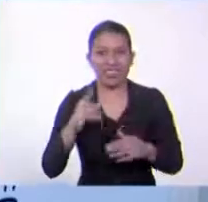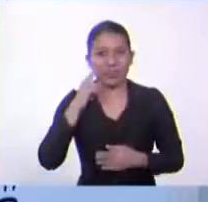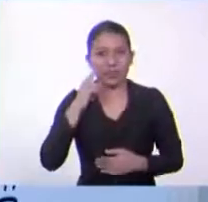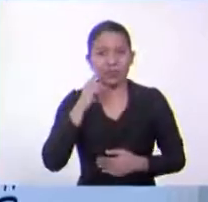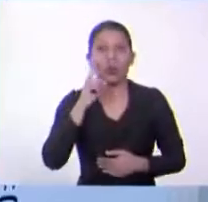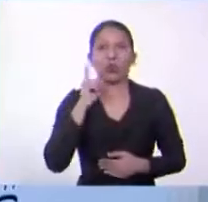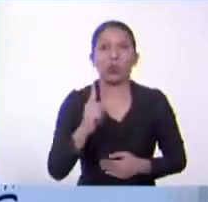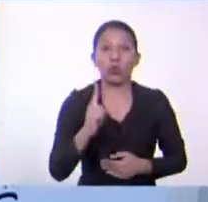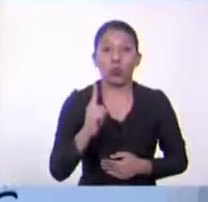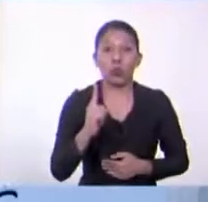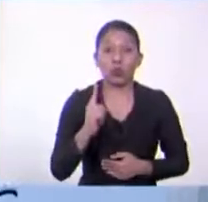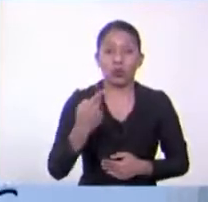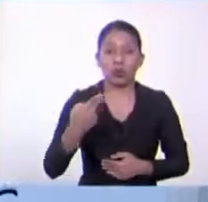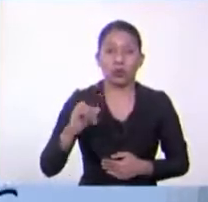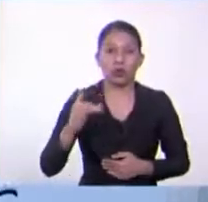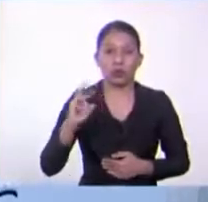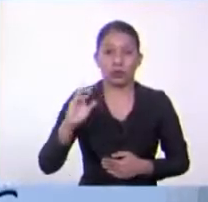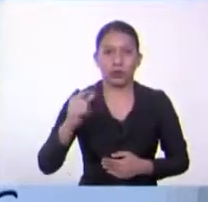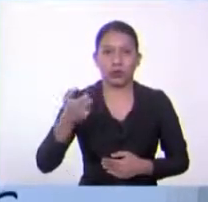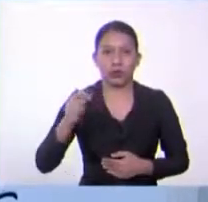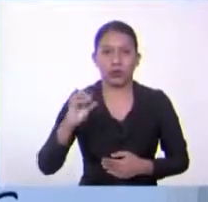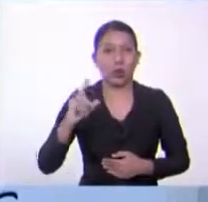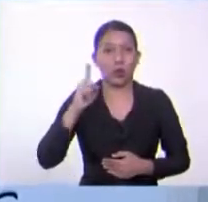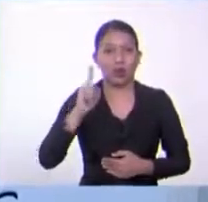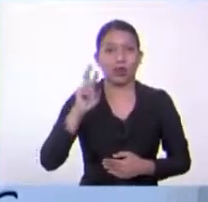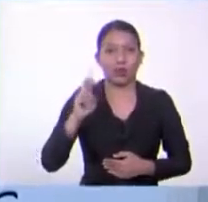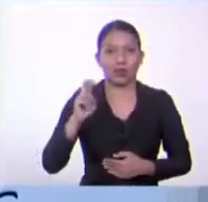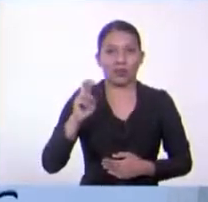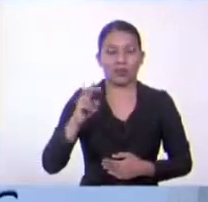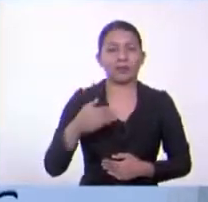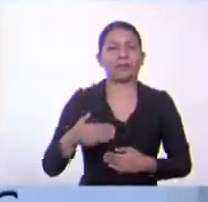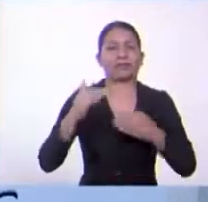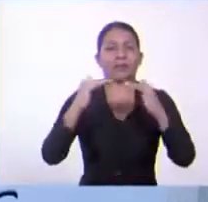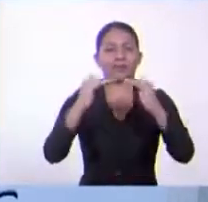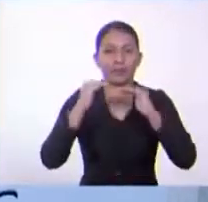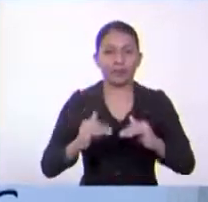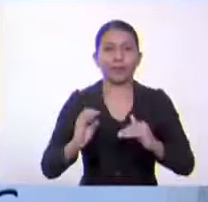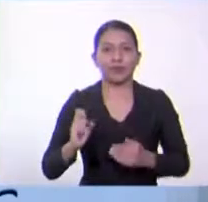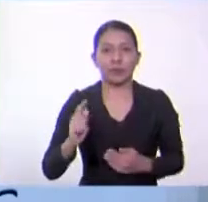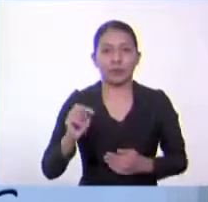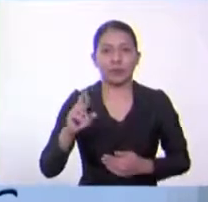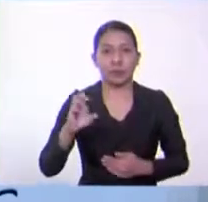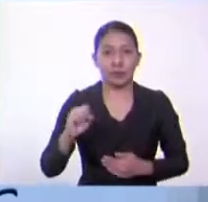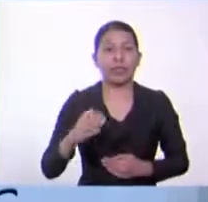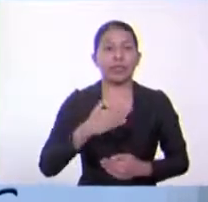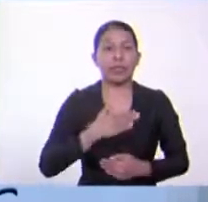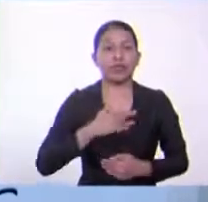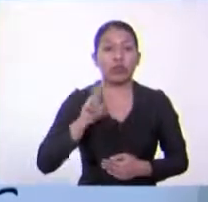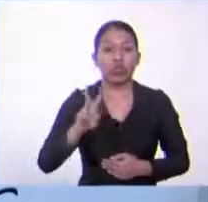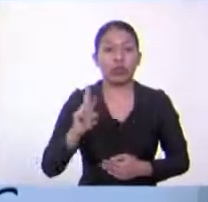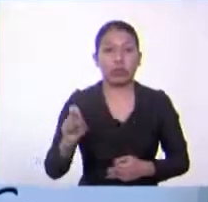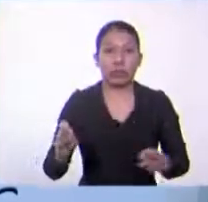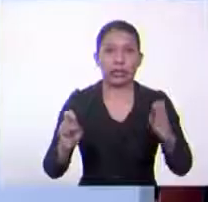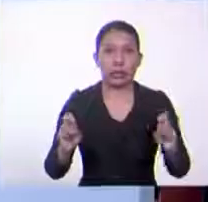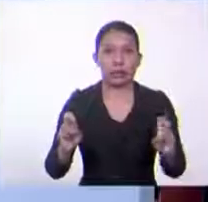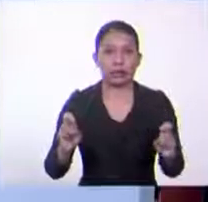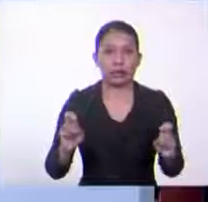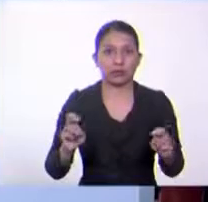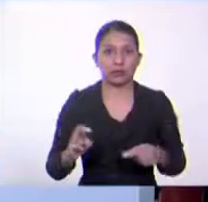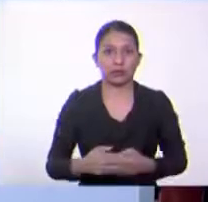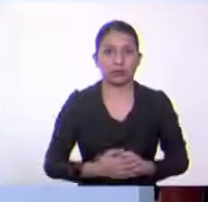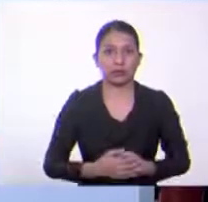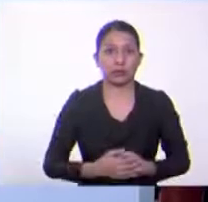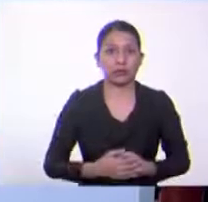unido a un hidrógeno y a un R, mientras en los éteres este oxígeno está unido a los dos R. Es